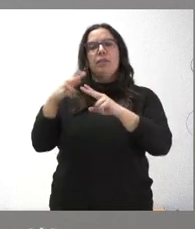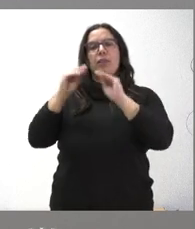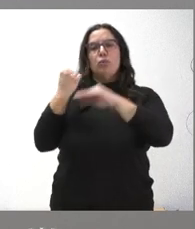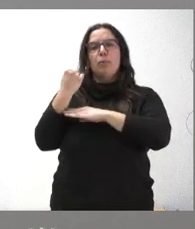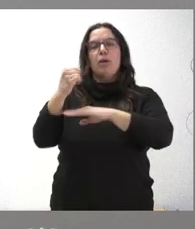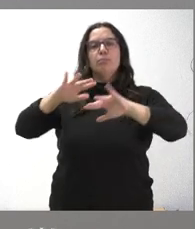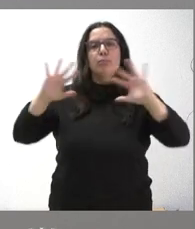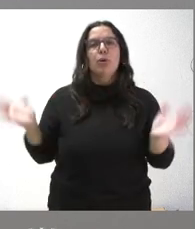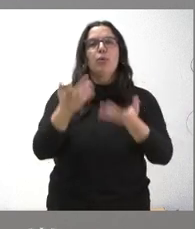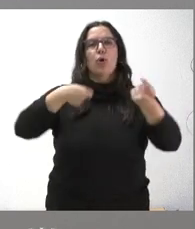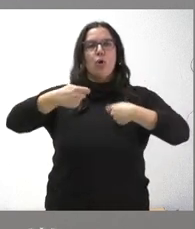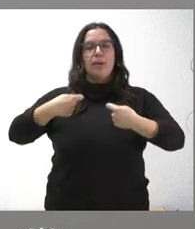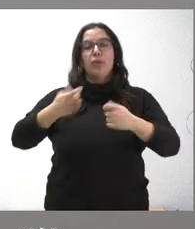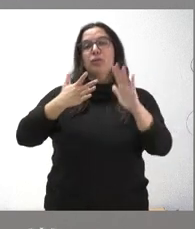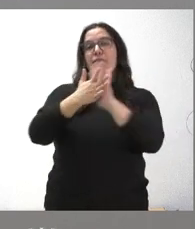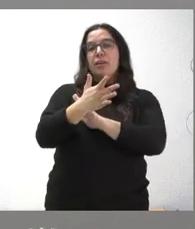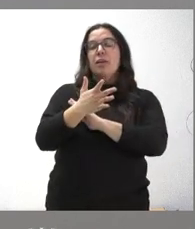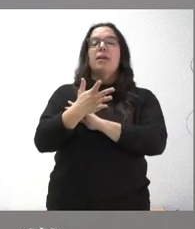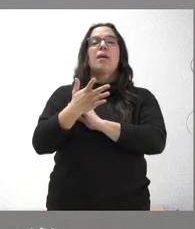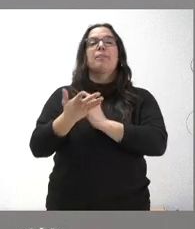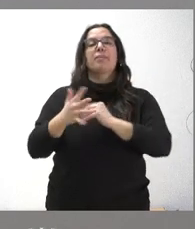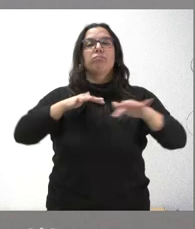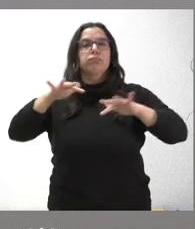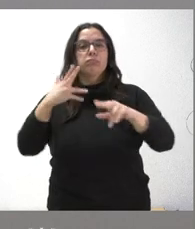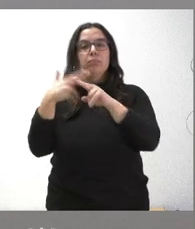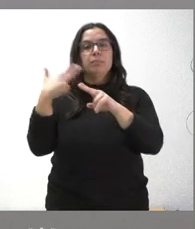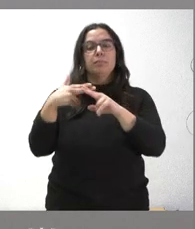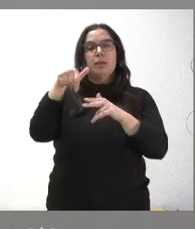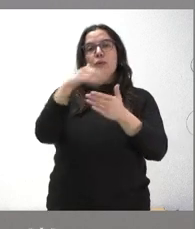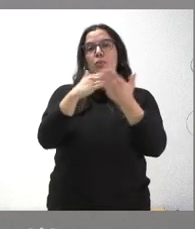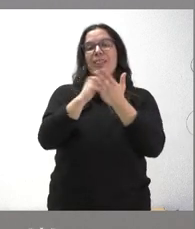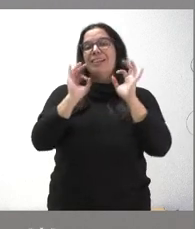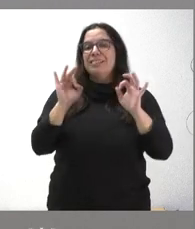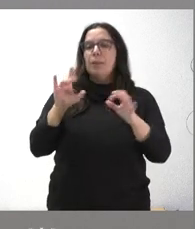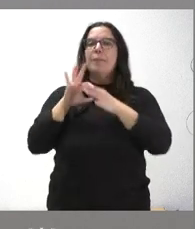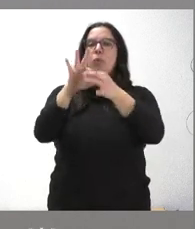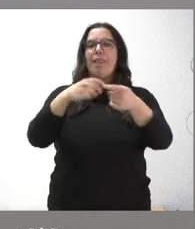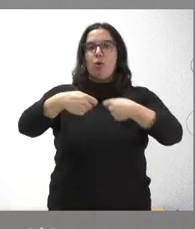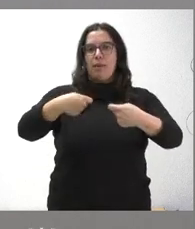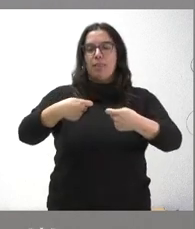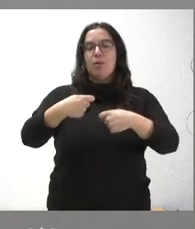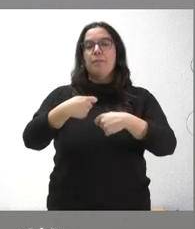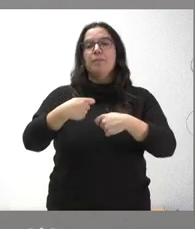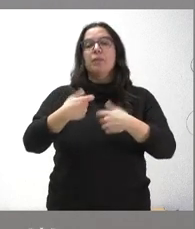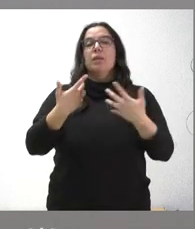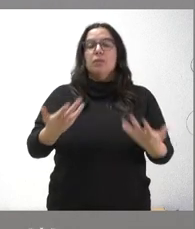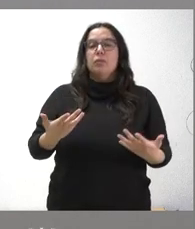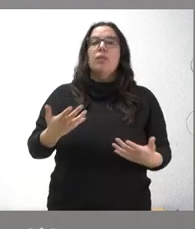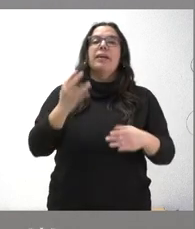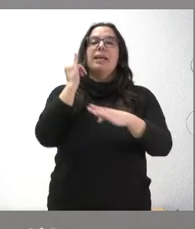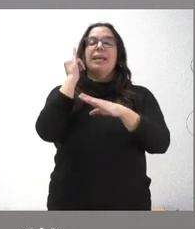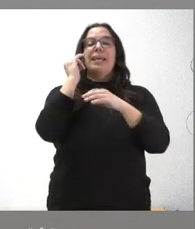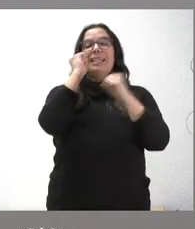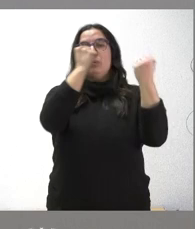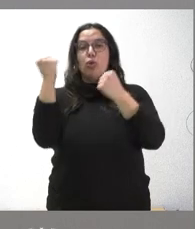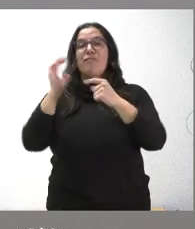promoción del comercio se trata de favorecer la actividad económica de la comunidad y en concreto la vinculada del comercio por cuanto la institución ferial de Castilla de León tiene